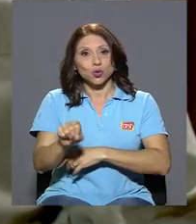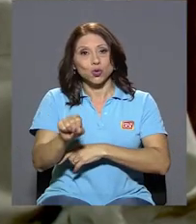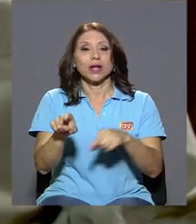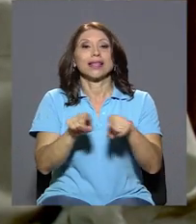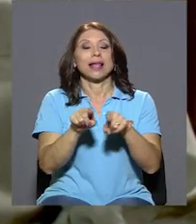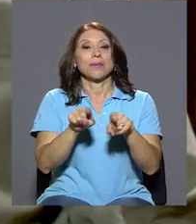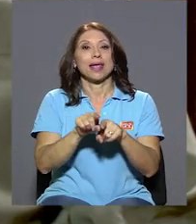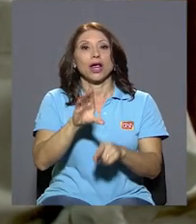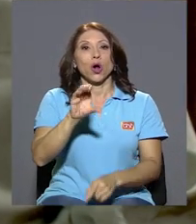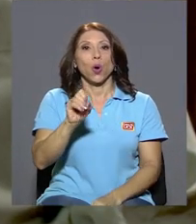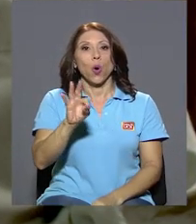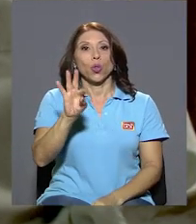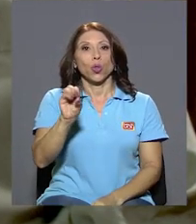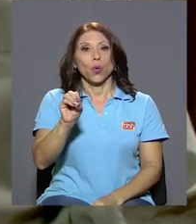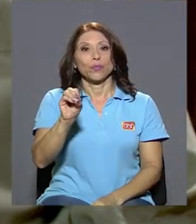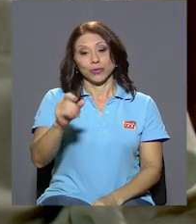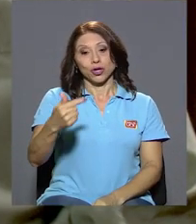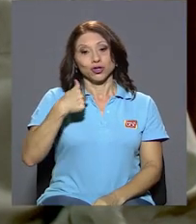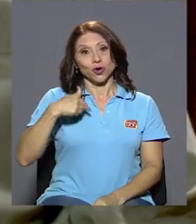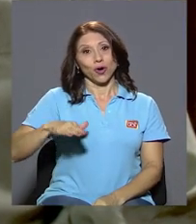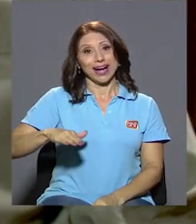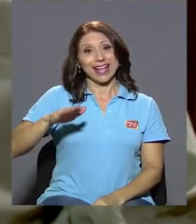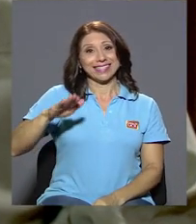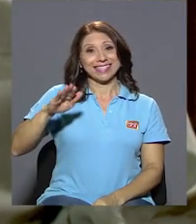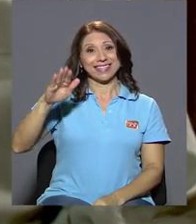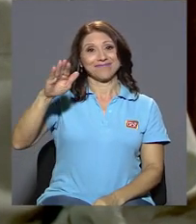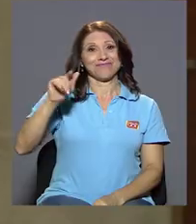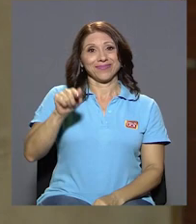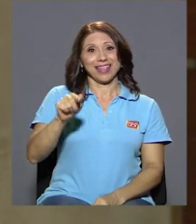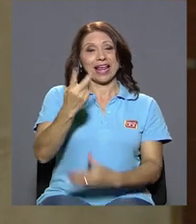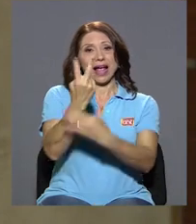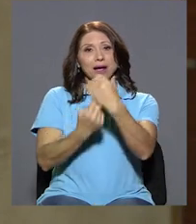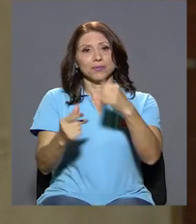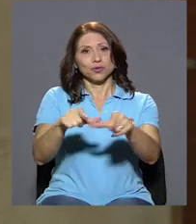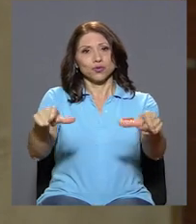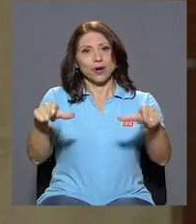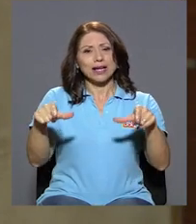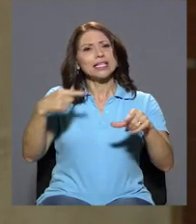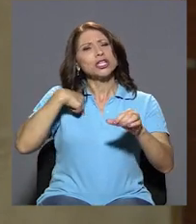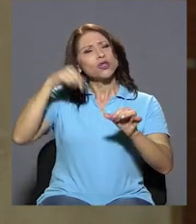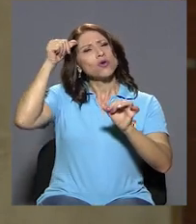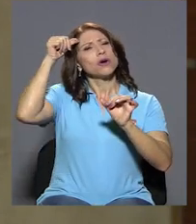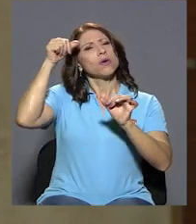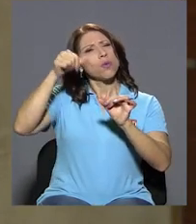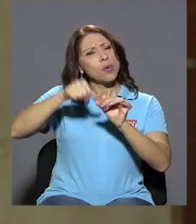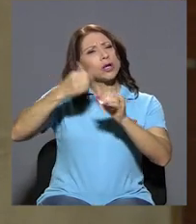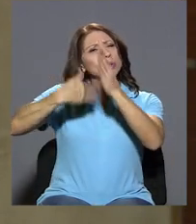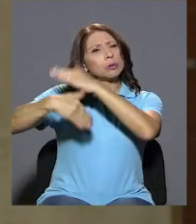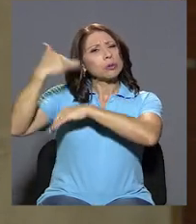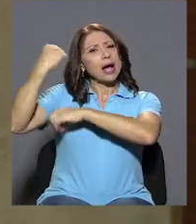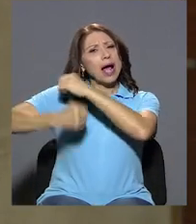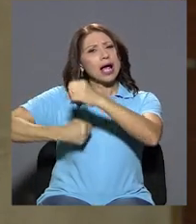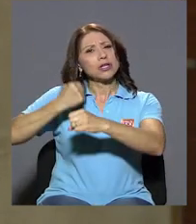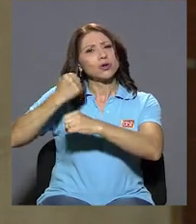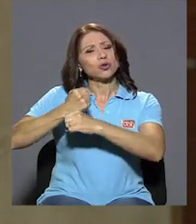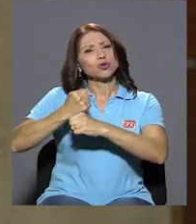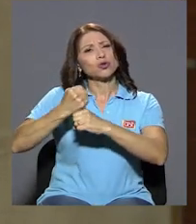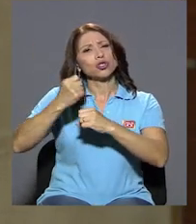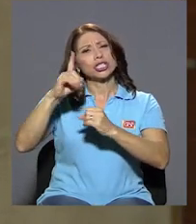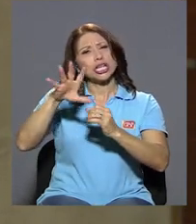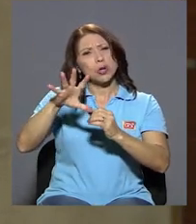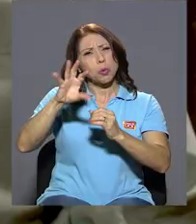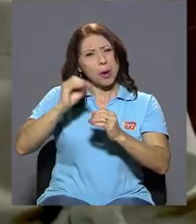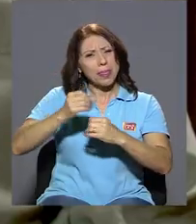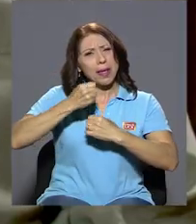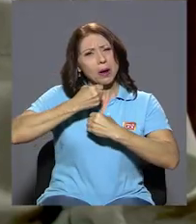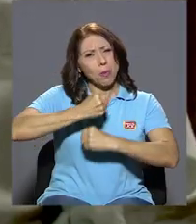y yo crecí en ambos en ambos lugares y yo tengo recuerdos de las huelgas de los años